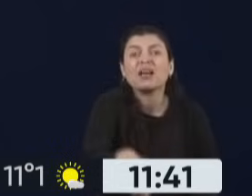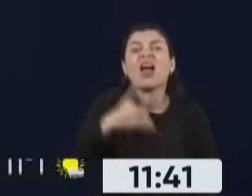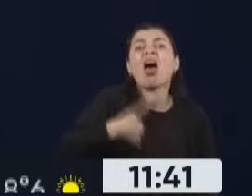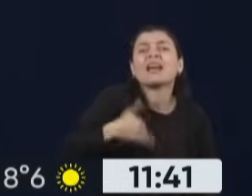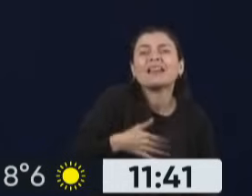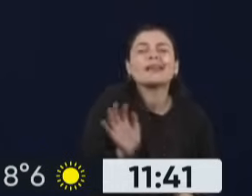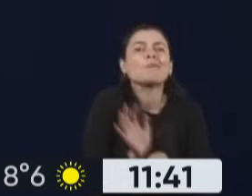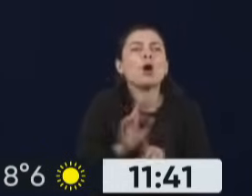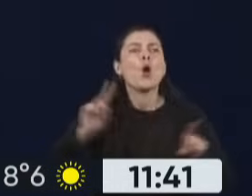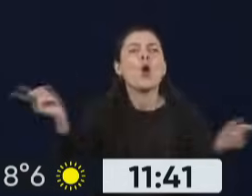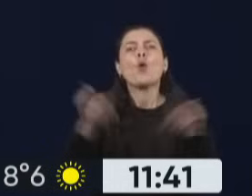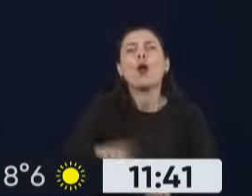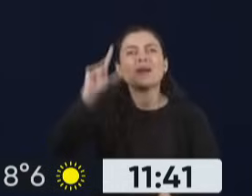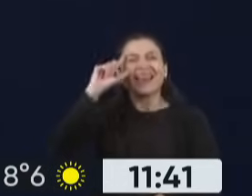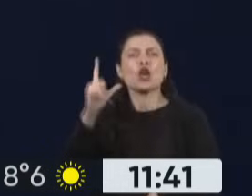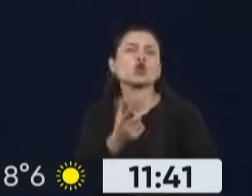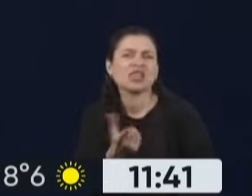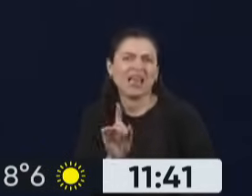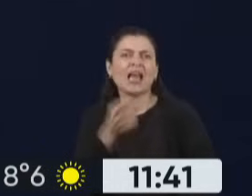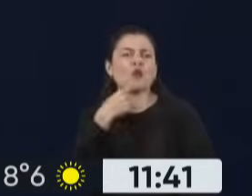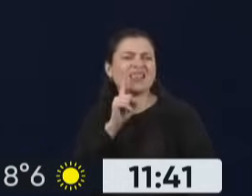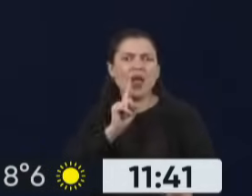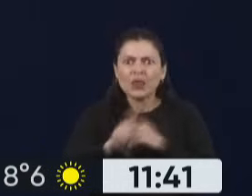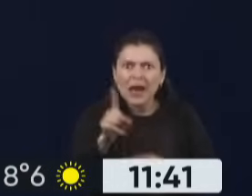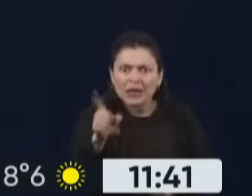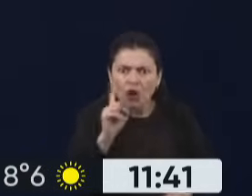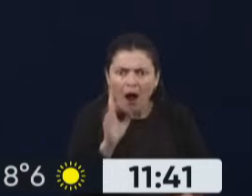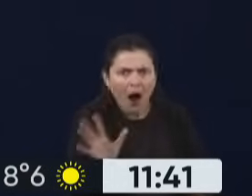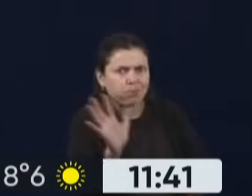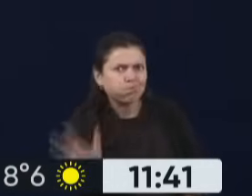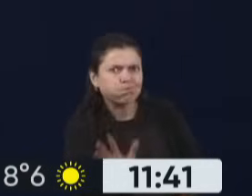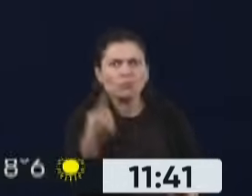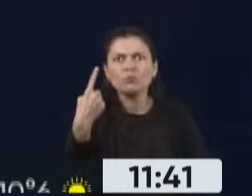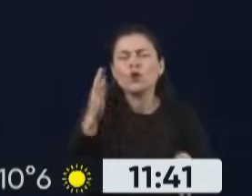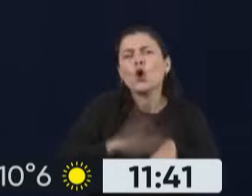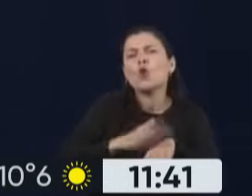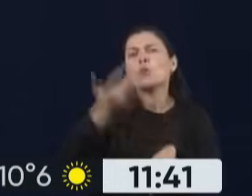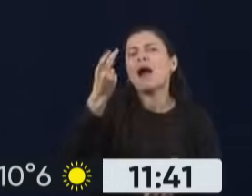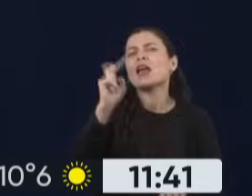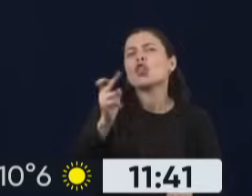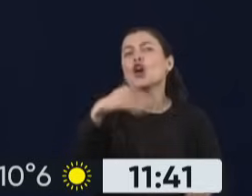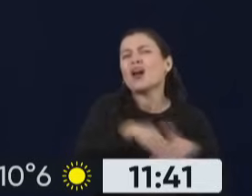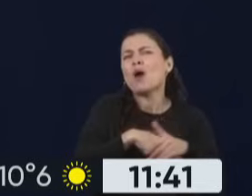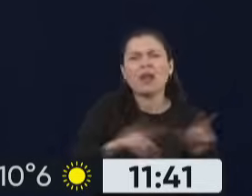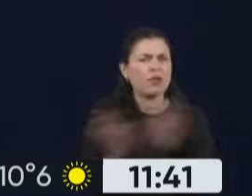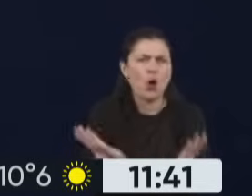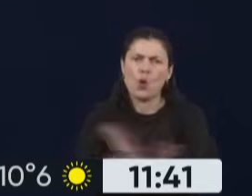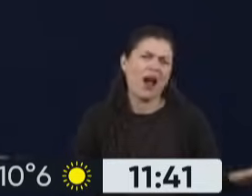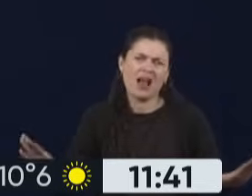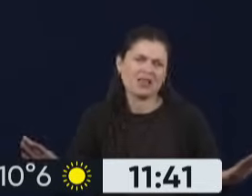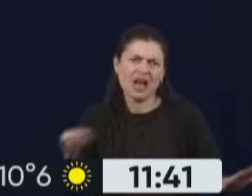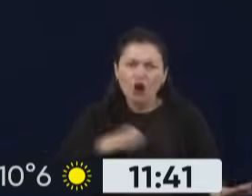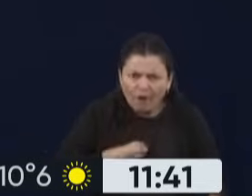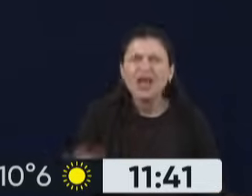contrario. Sí, los argentinos vuelven a ser inocentes hasta que Arca demuestre lo contrario. Pero no se confundan con